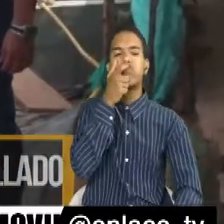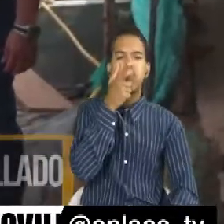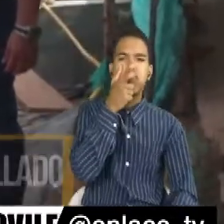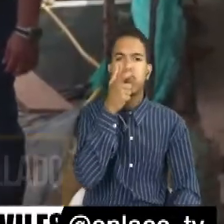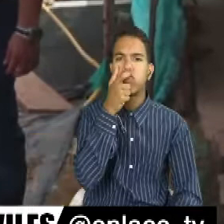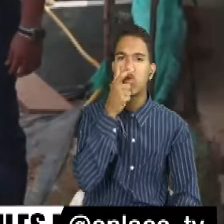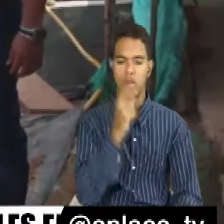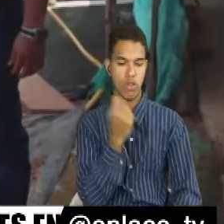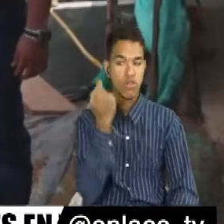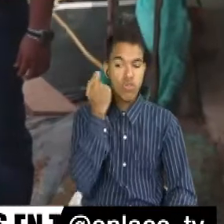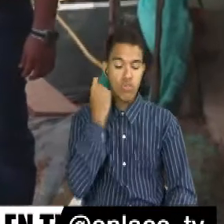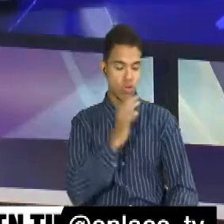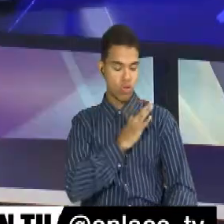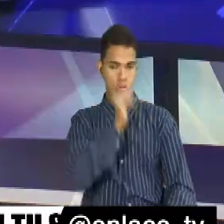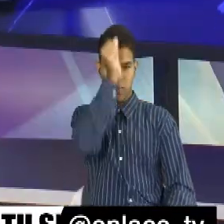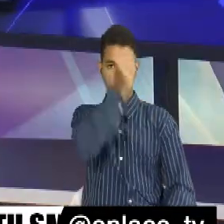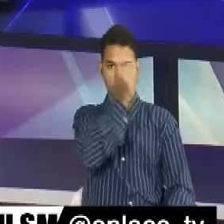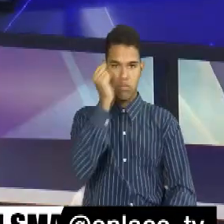el fin de semana.